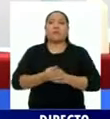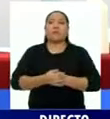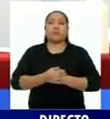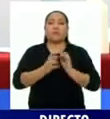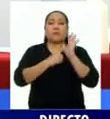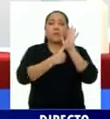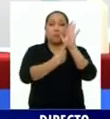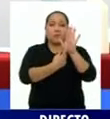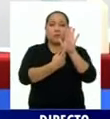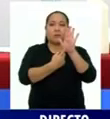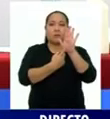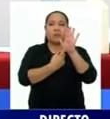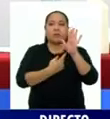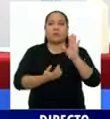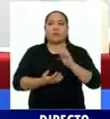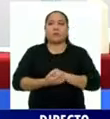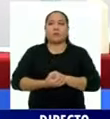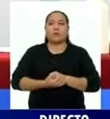presentando